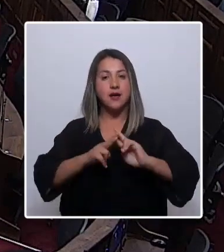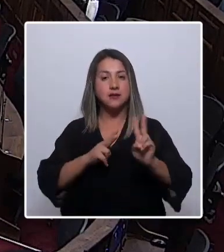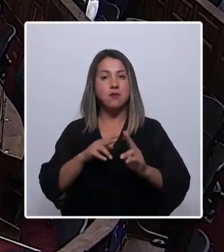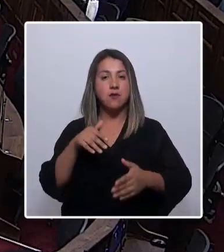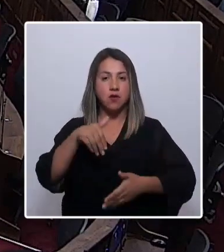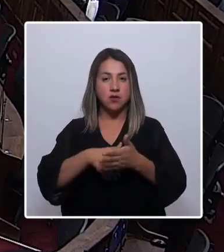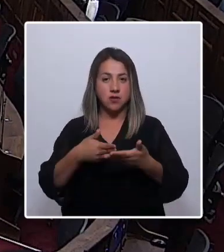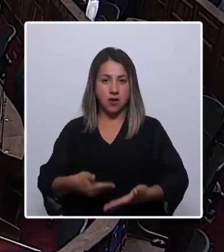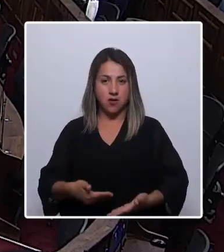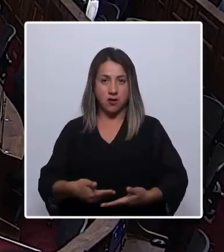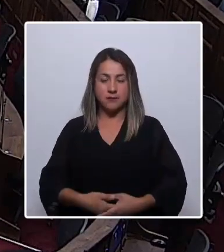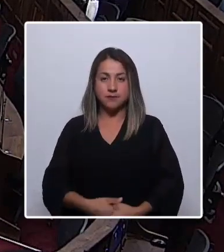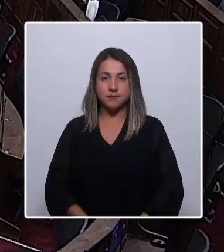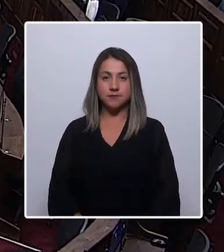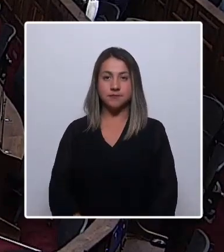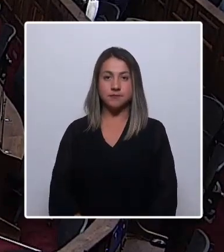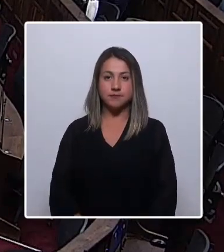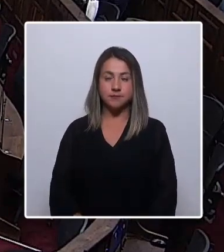votación.